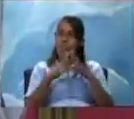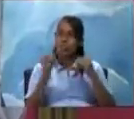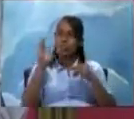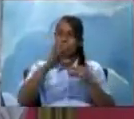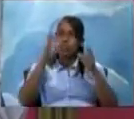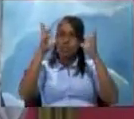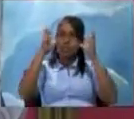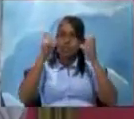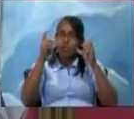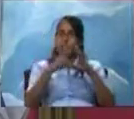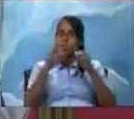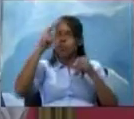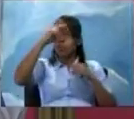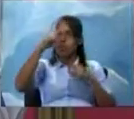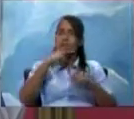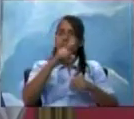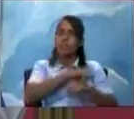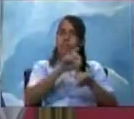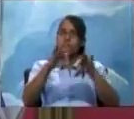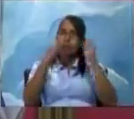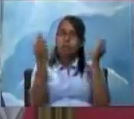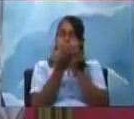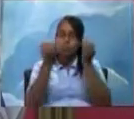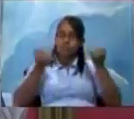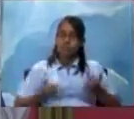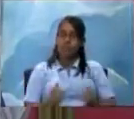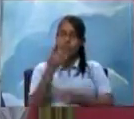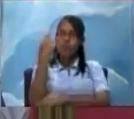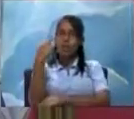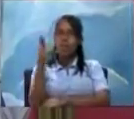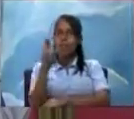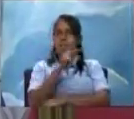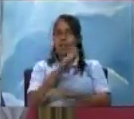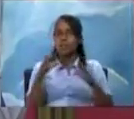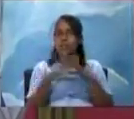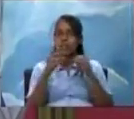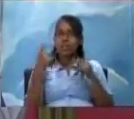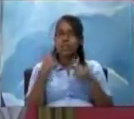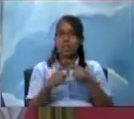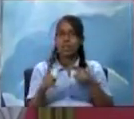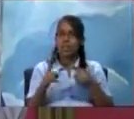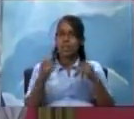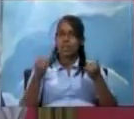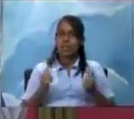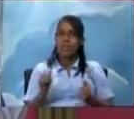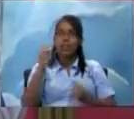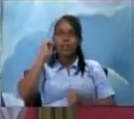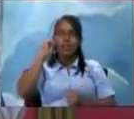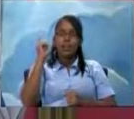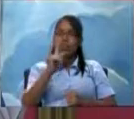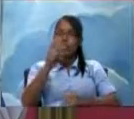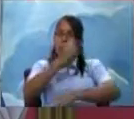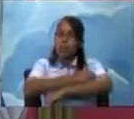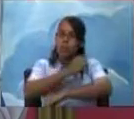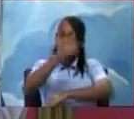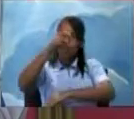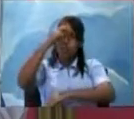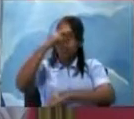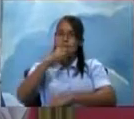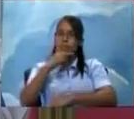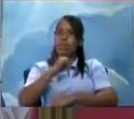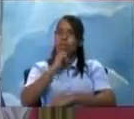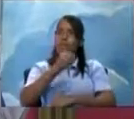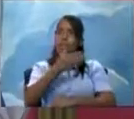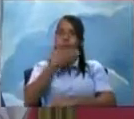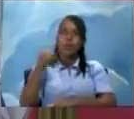los que nos están oyendo, a todos los padres de familia, a todos los hijos rebeldes, a todas aquellas hijas que no le obedecen a sus padres,